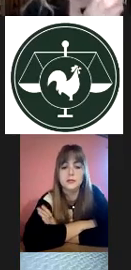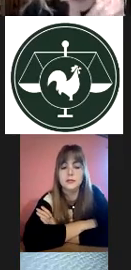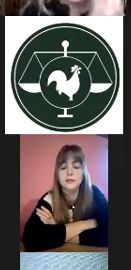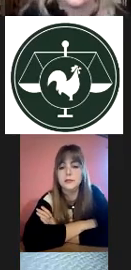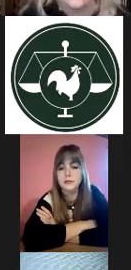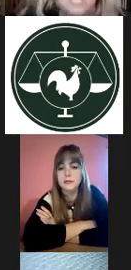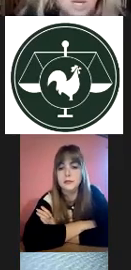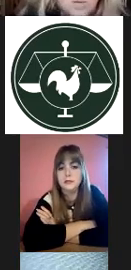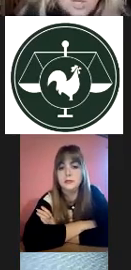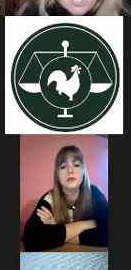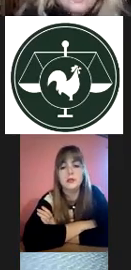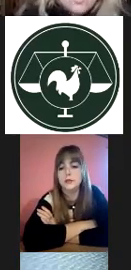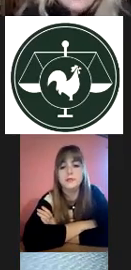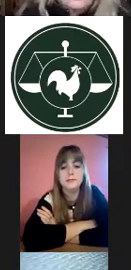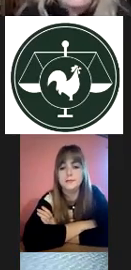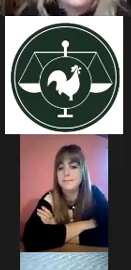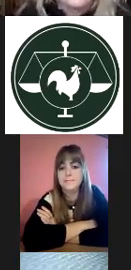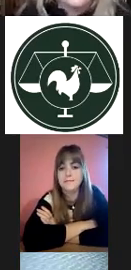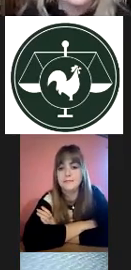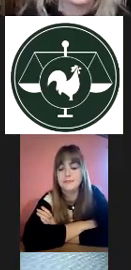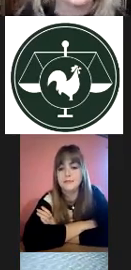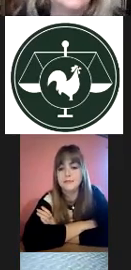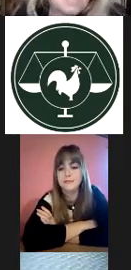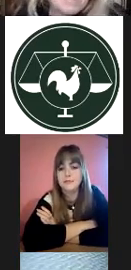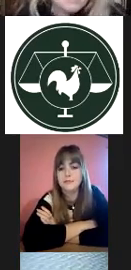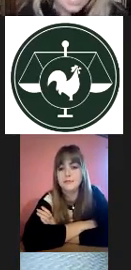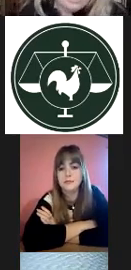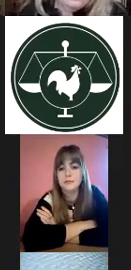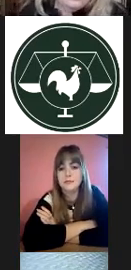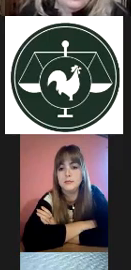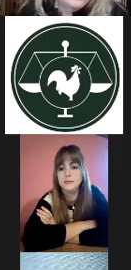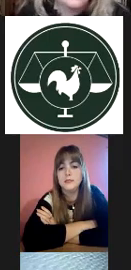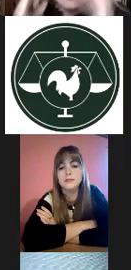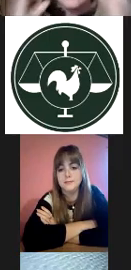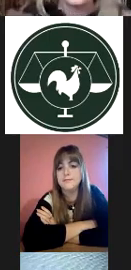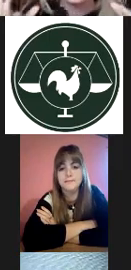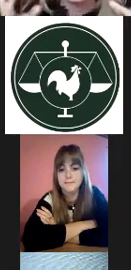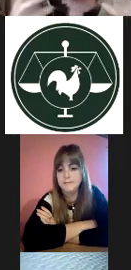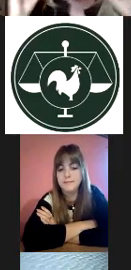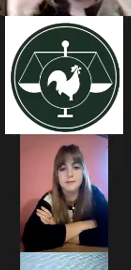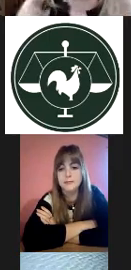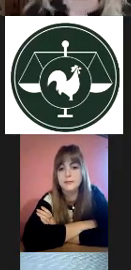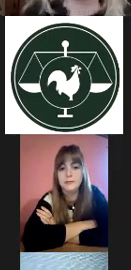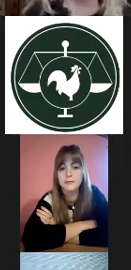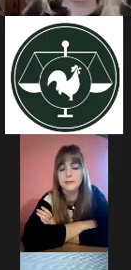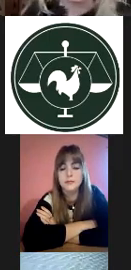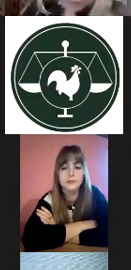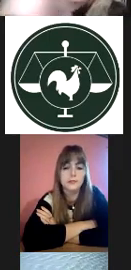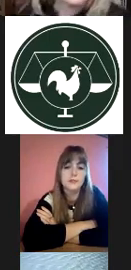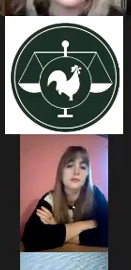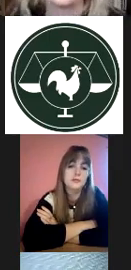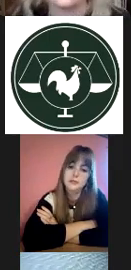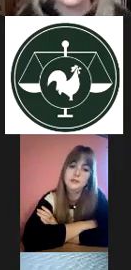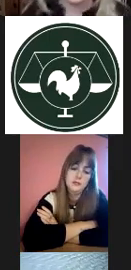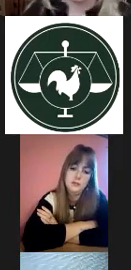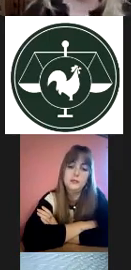injerencia el colegio porque actúa solamente sobre la actividad privada. Es como decir, el colegio de abogados va a